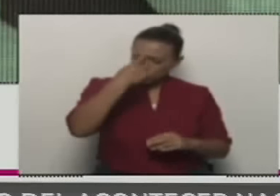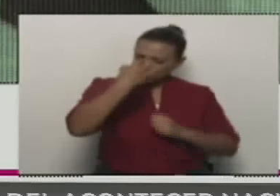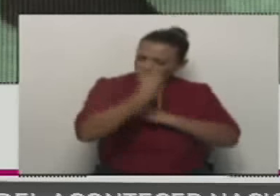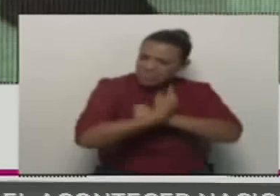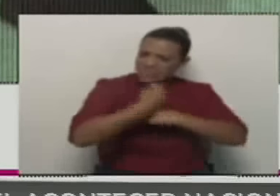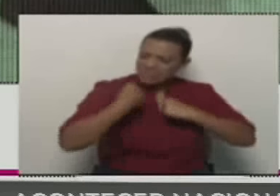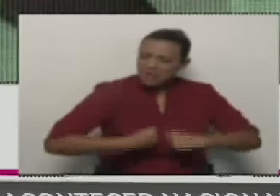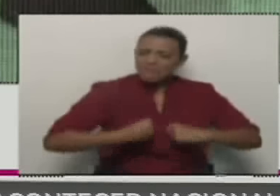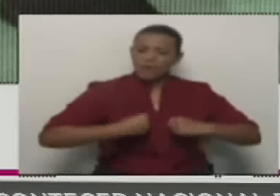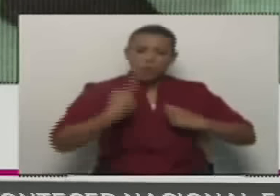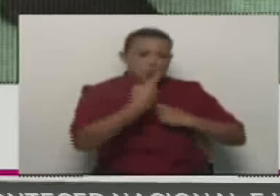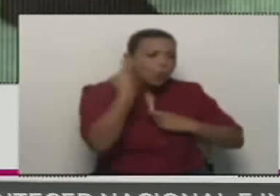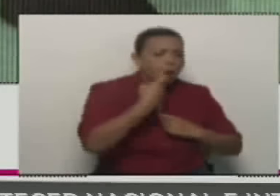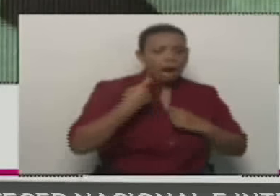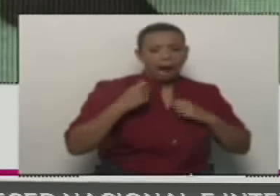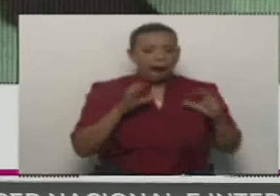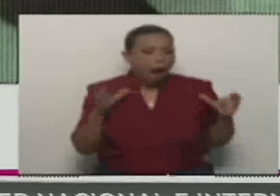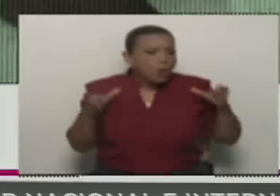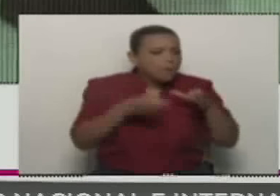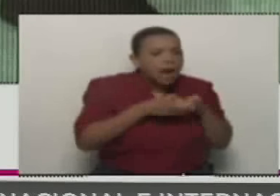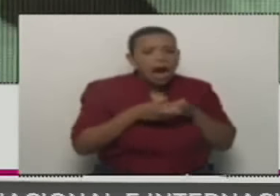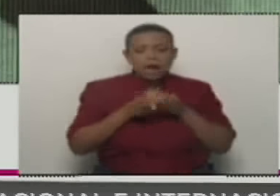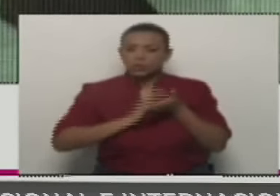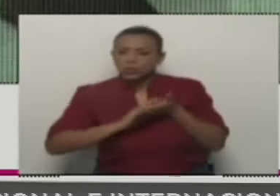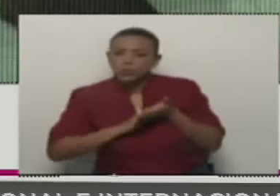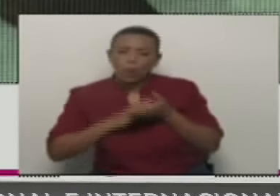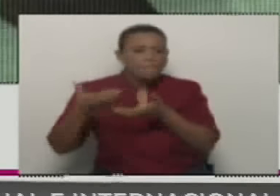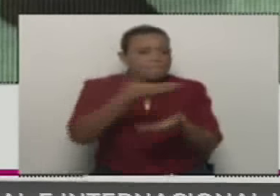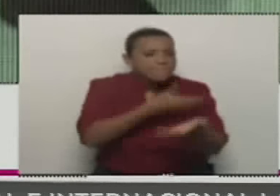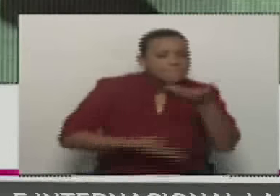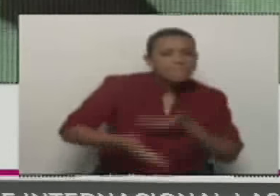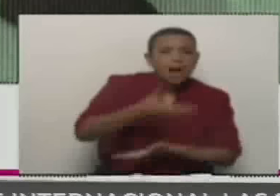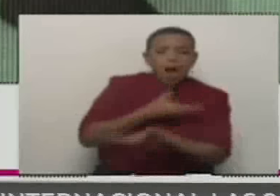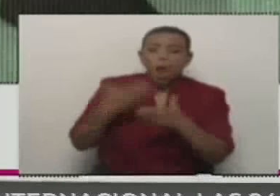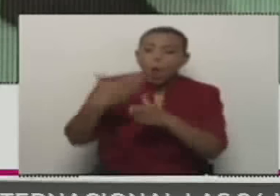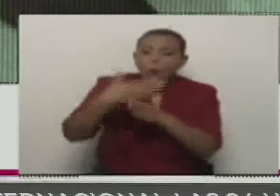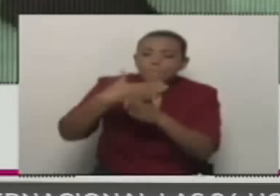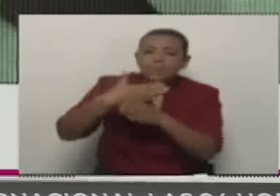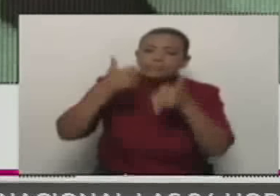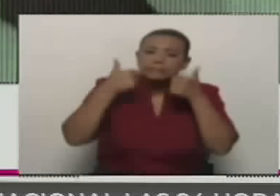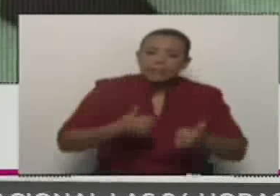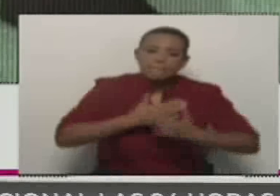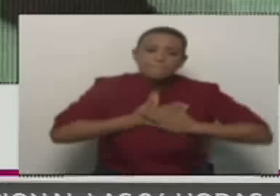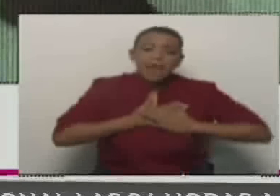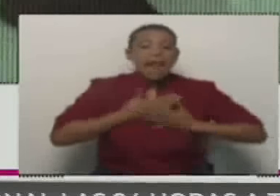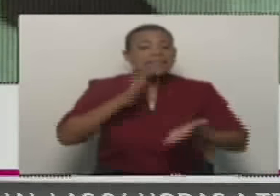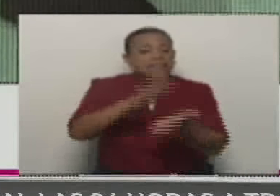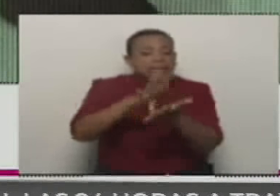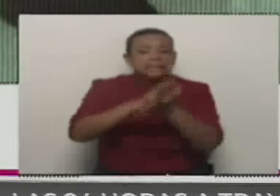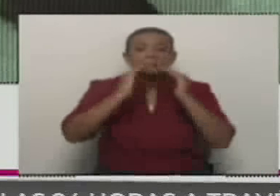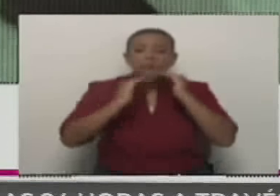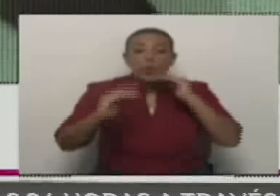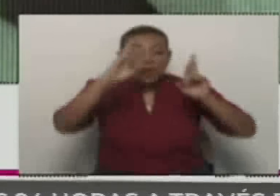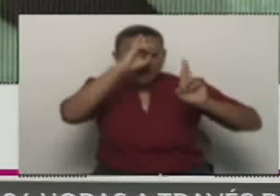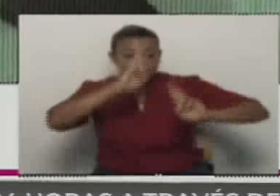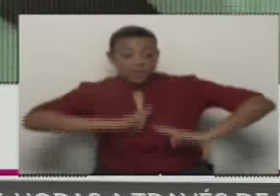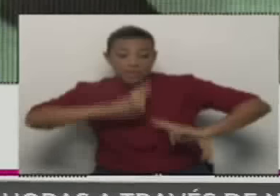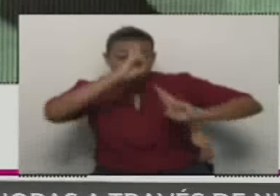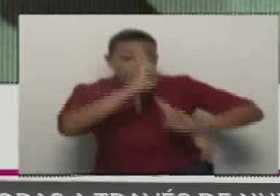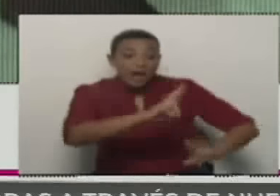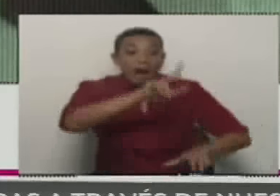que pueda agrupar a la humanidad para poder convivir en armonía, respetando la